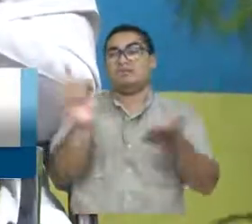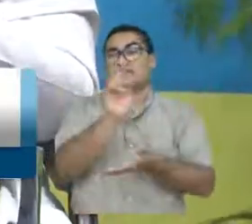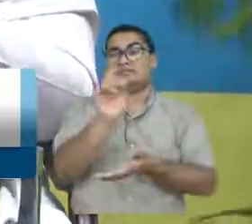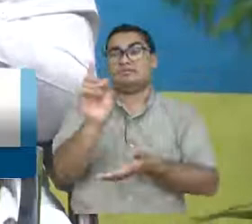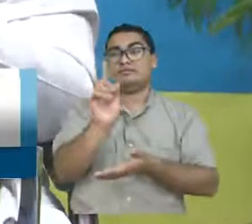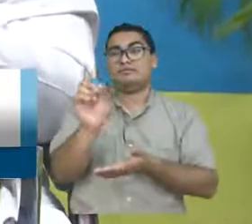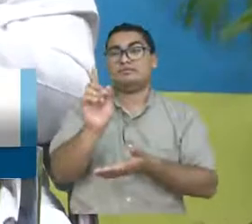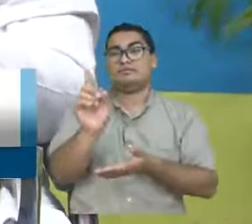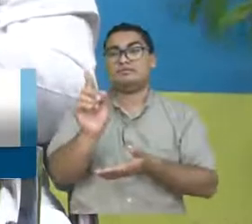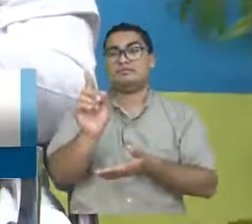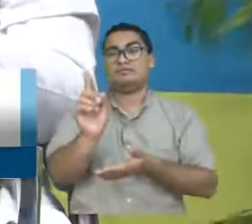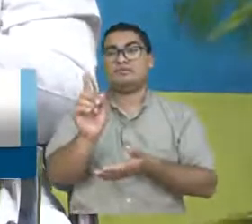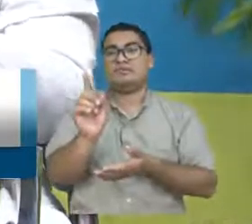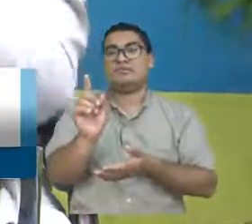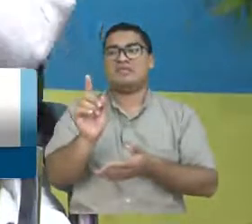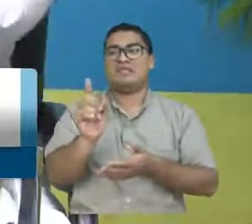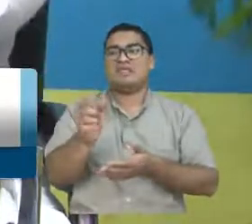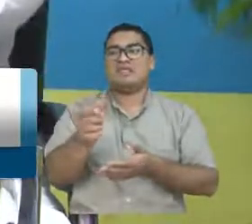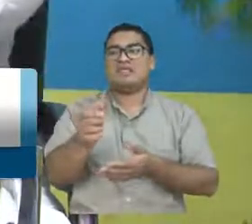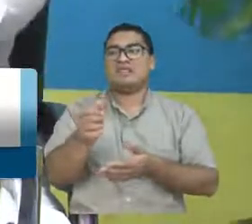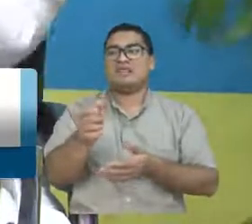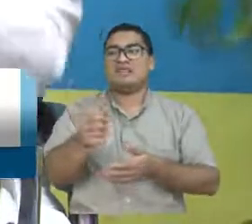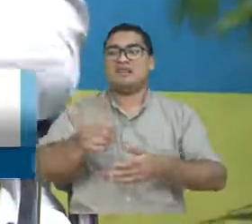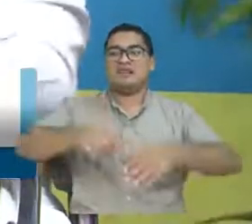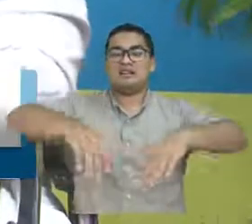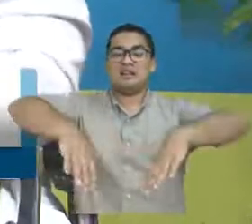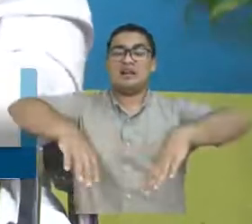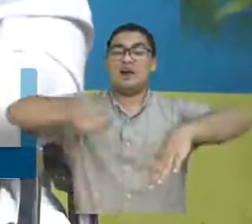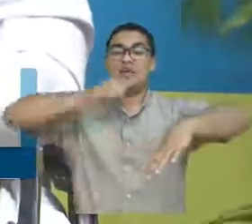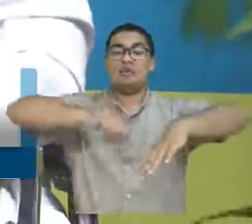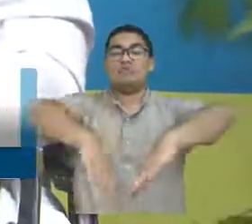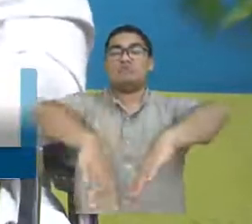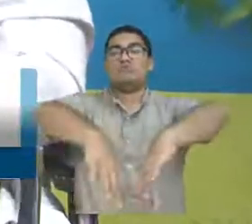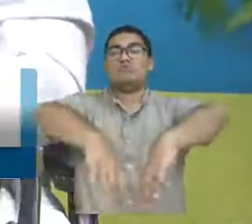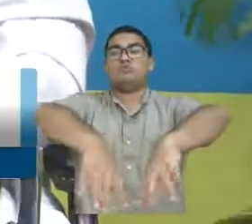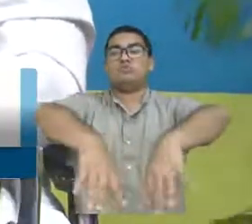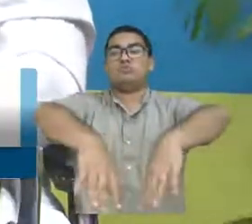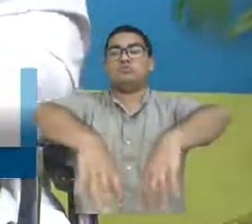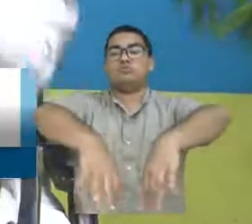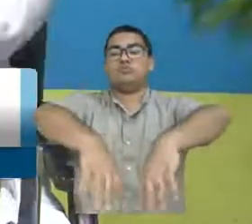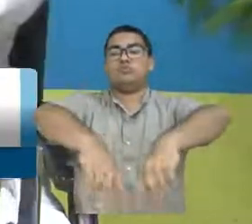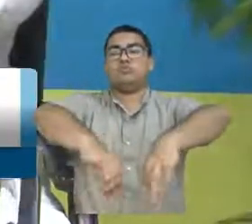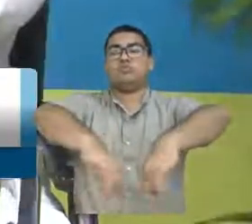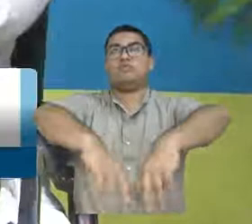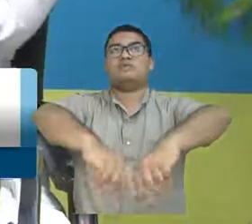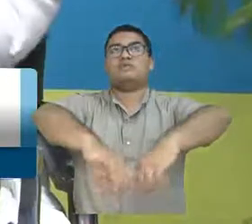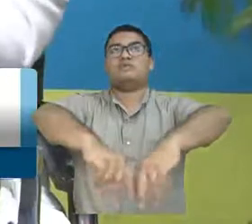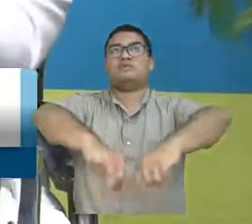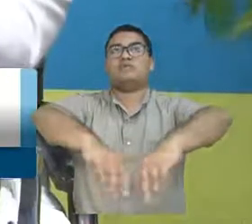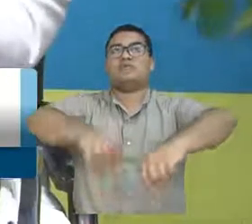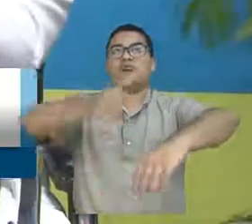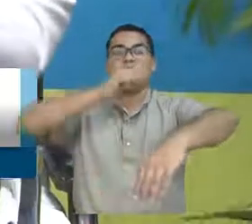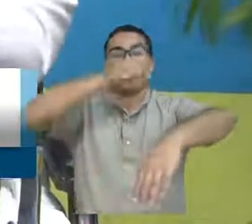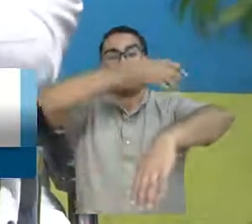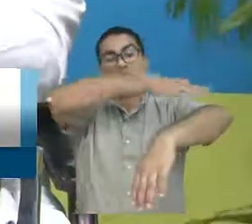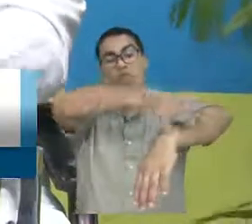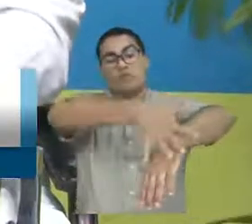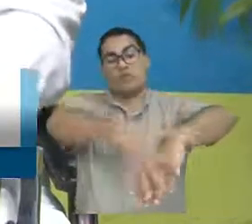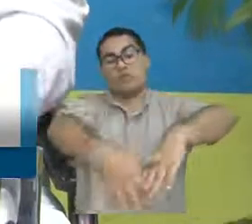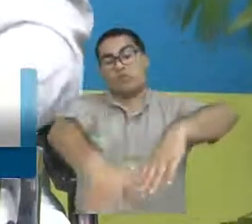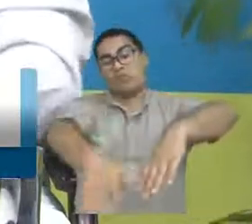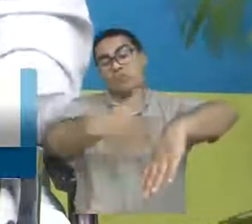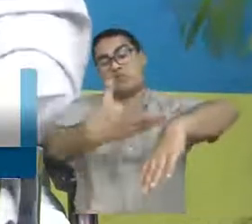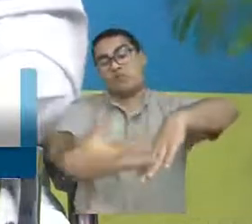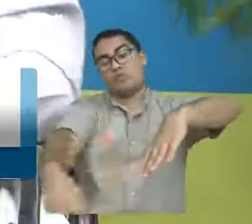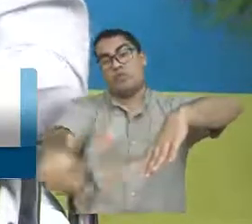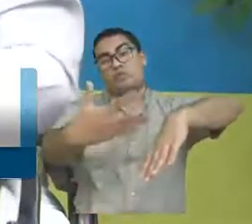de enjuagarse las manos? Al revés. Del codo para los dedos. ¿Por qué? Porque el agua va a ir barriendo o va a ir botando todo